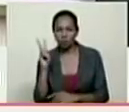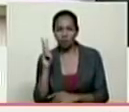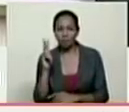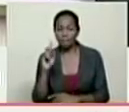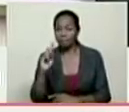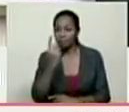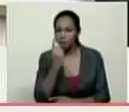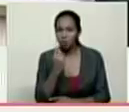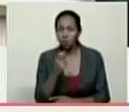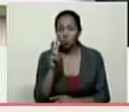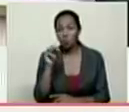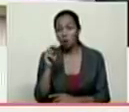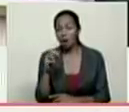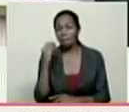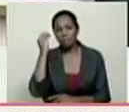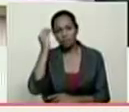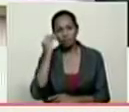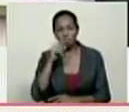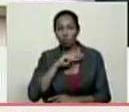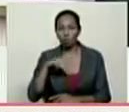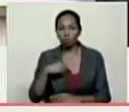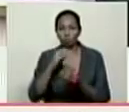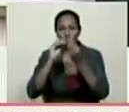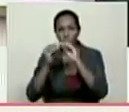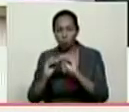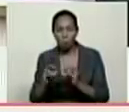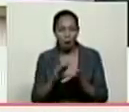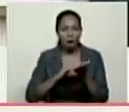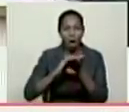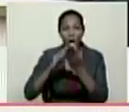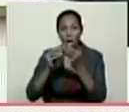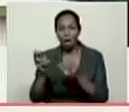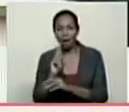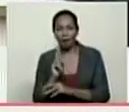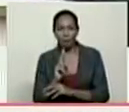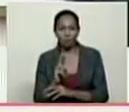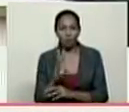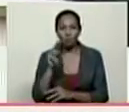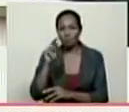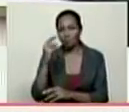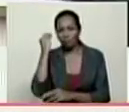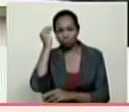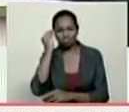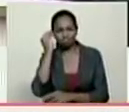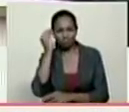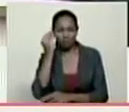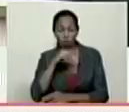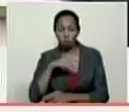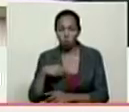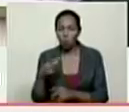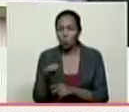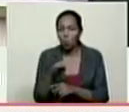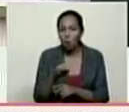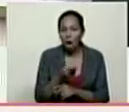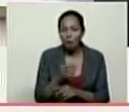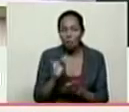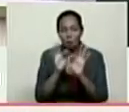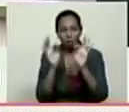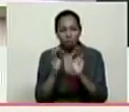que íbamos a lograr sobreponernos, y en este momento, a pesar de que estamos en busca de esa